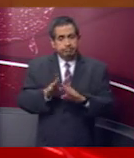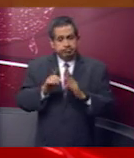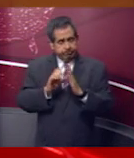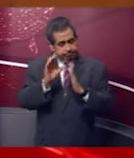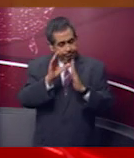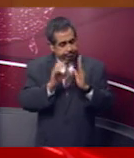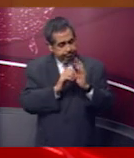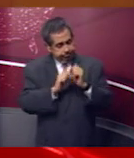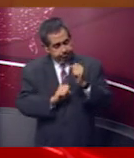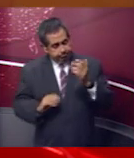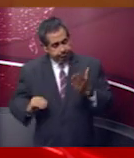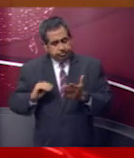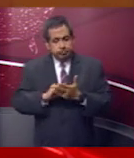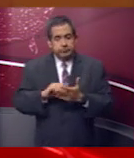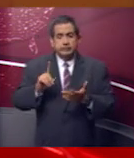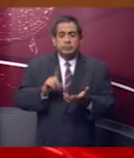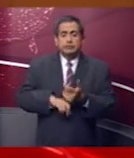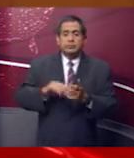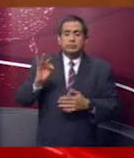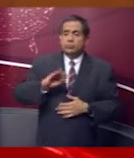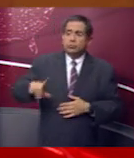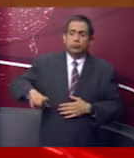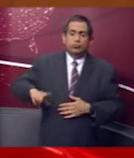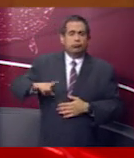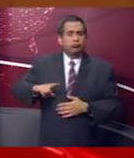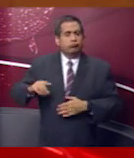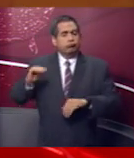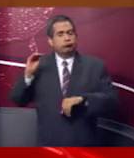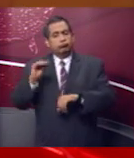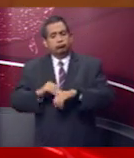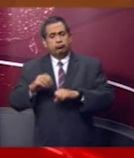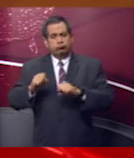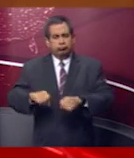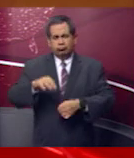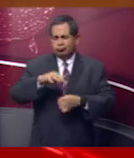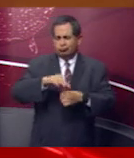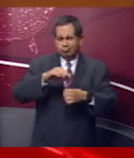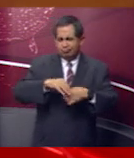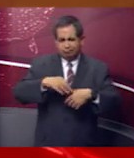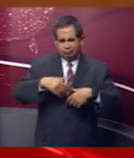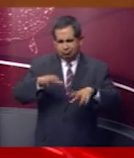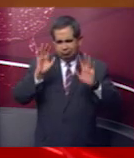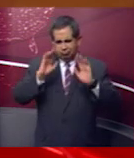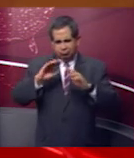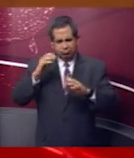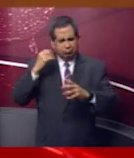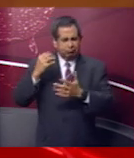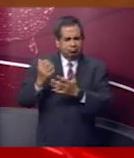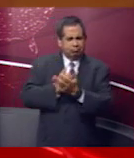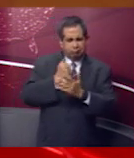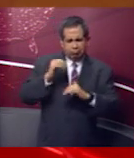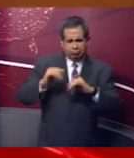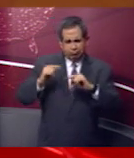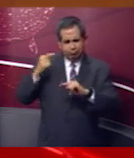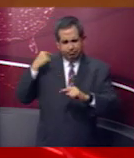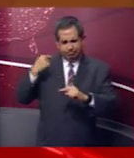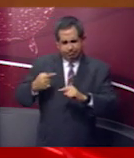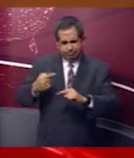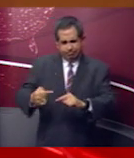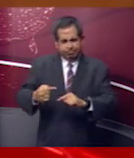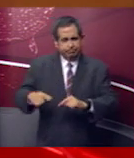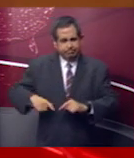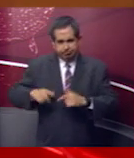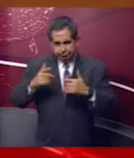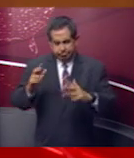prever que gobiernos que se instalen con la votación con la que lo han hecho los últimos